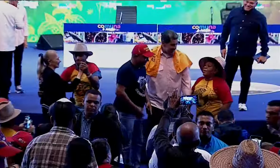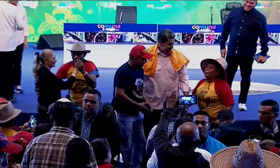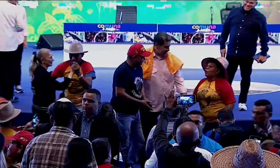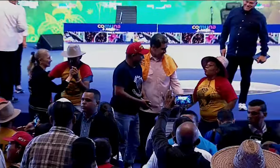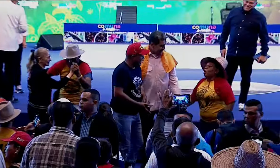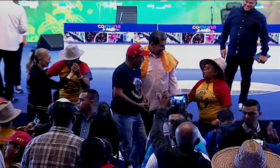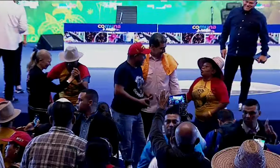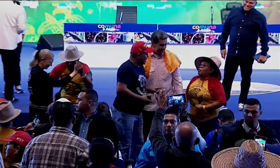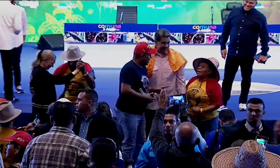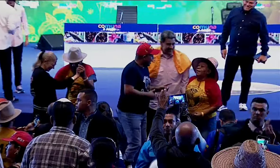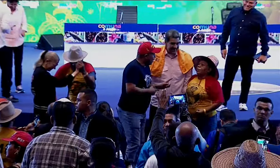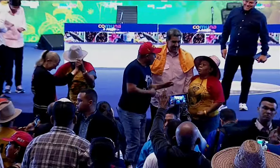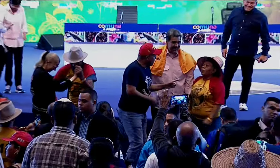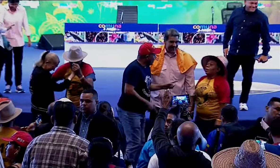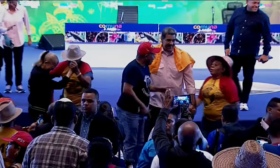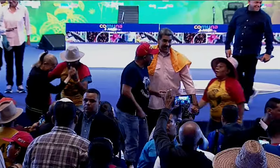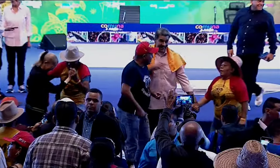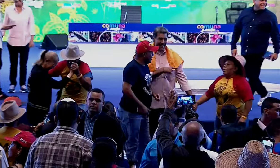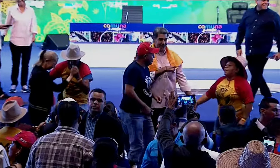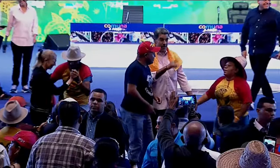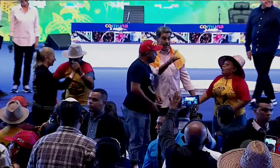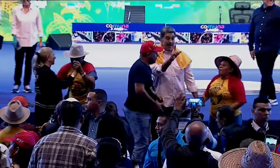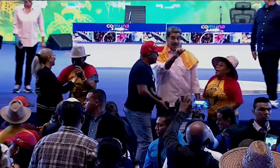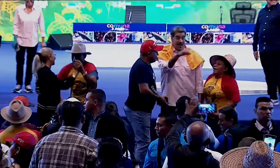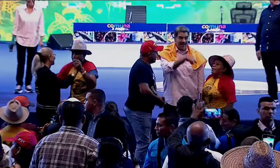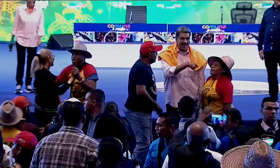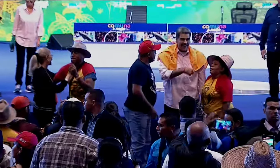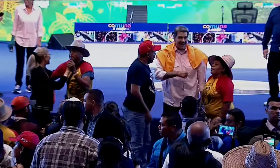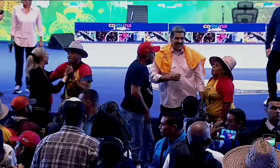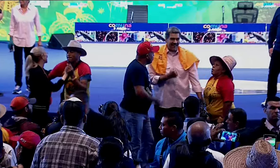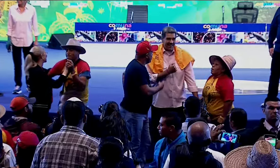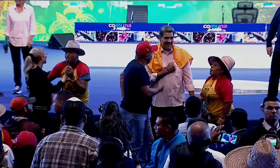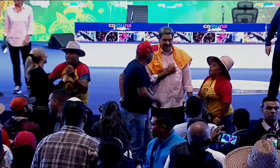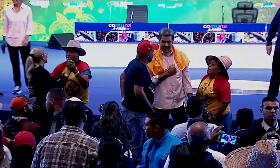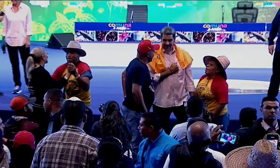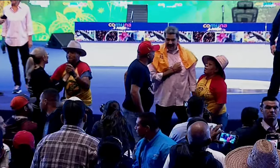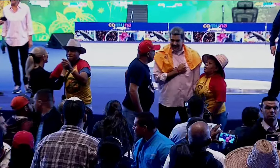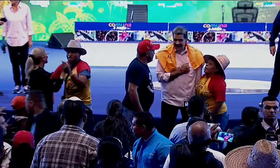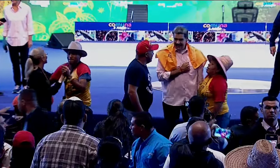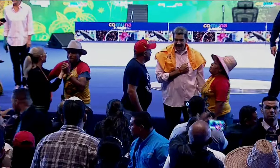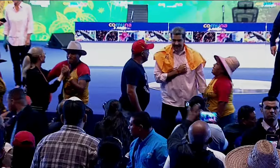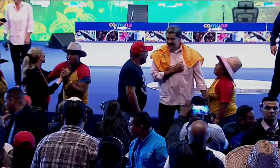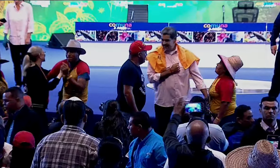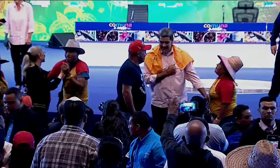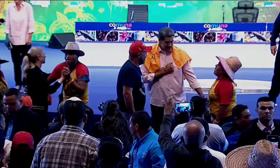espera con baby girl. La mujer cuando quiere al hombre, no espera con baby girl.